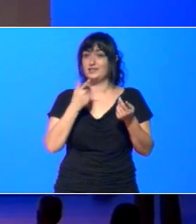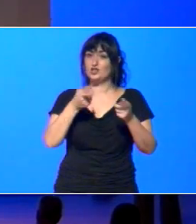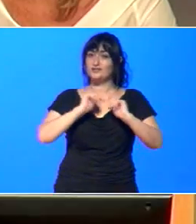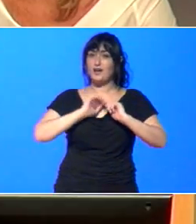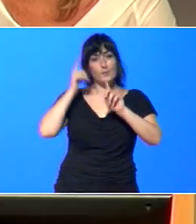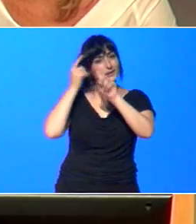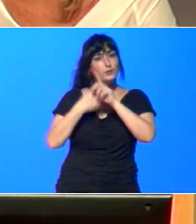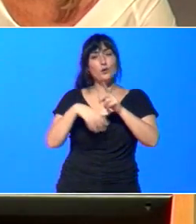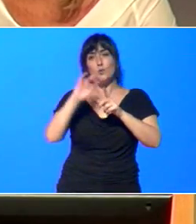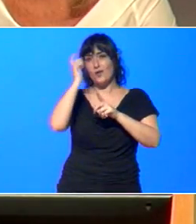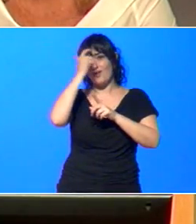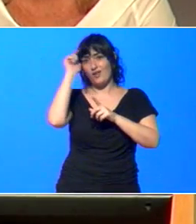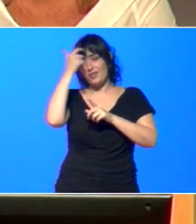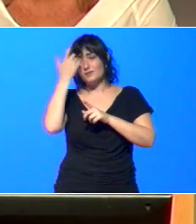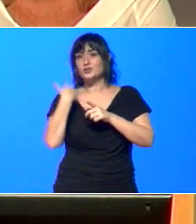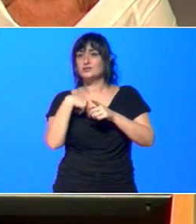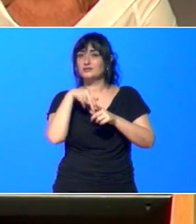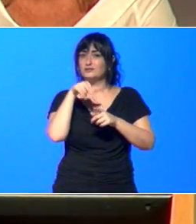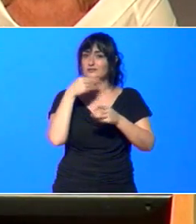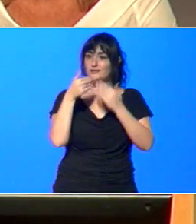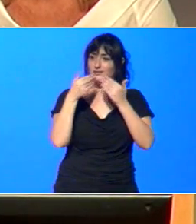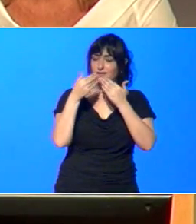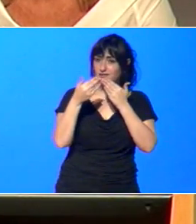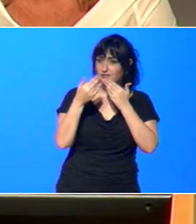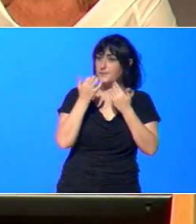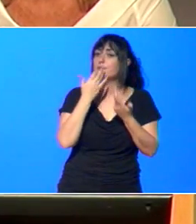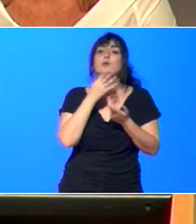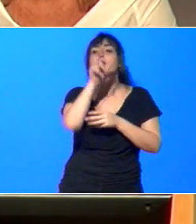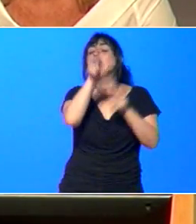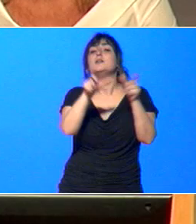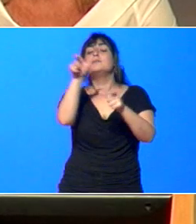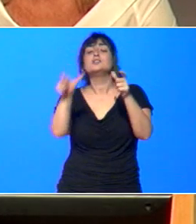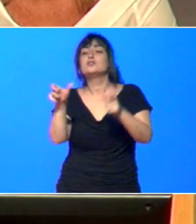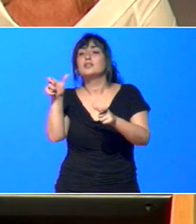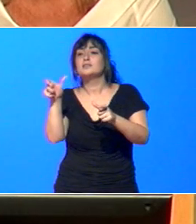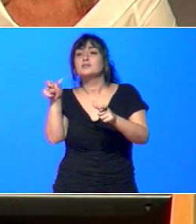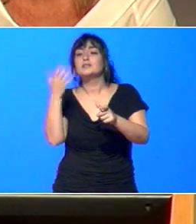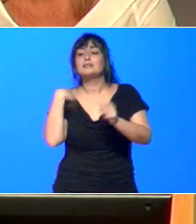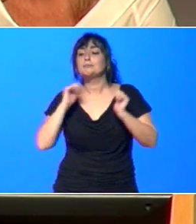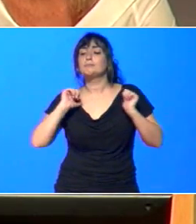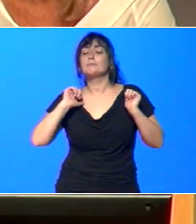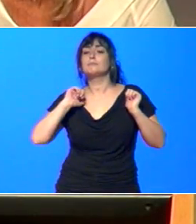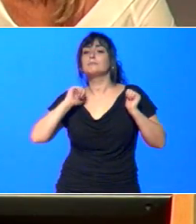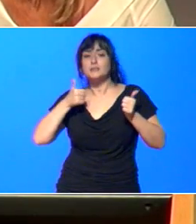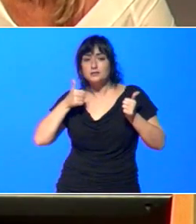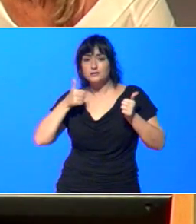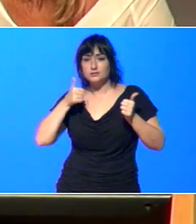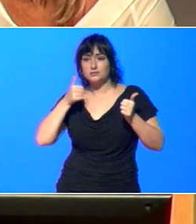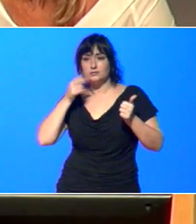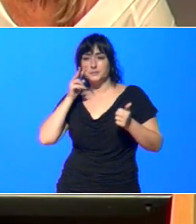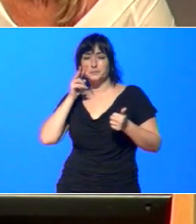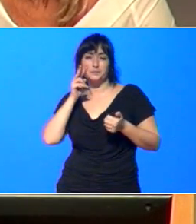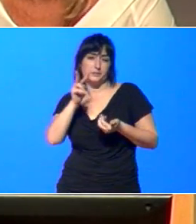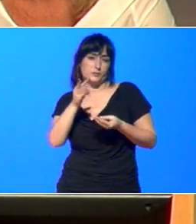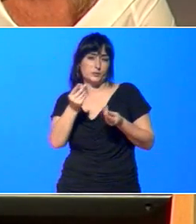también puede aportar una visión diferente sobre personas en las que estamos desde el primer momento ya poniendo el acento en la capacidad, ¿no? En